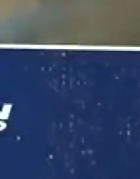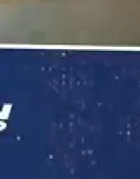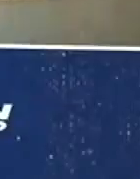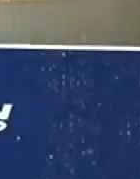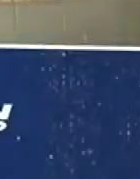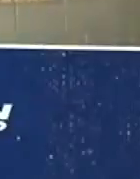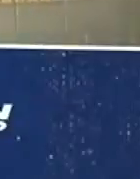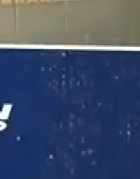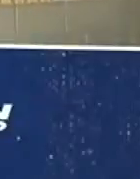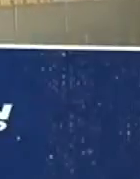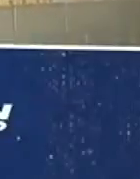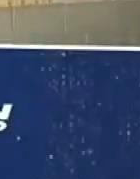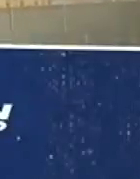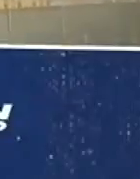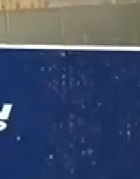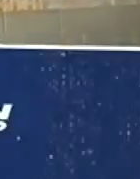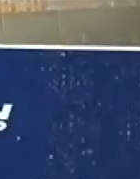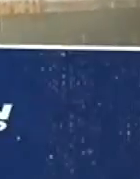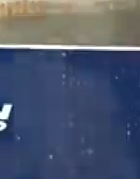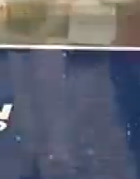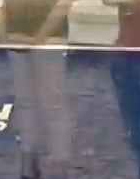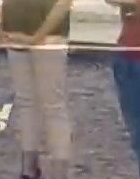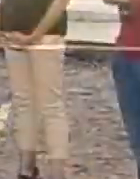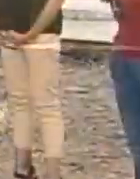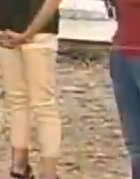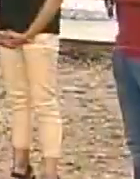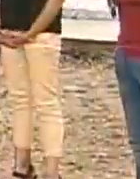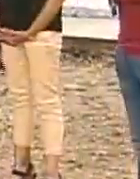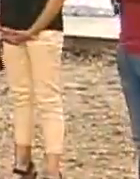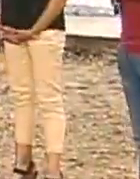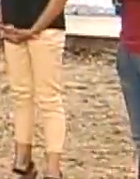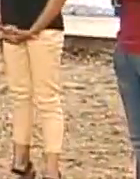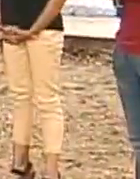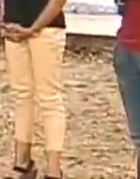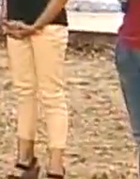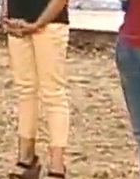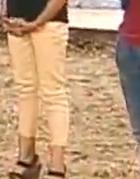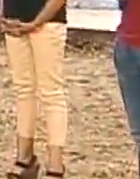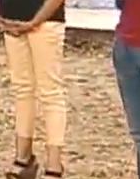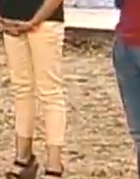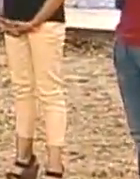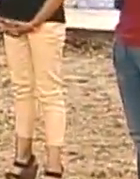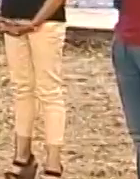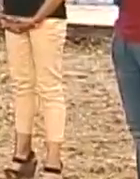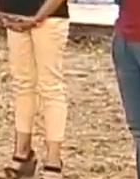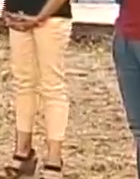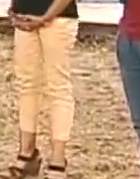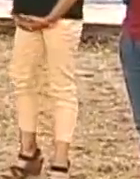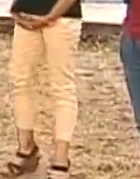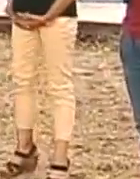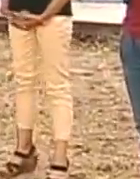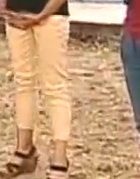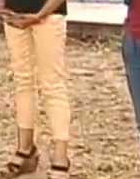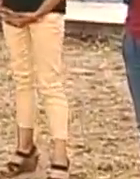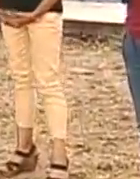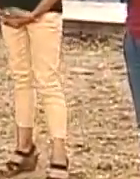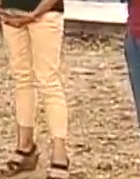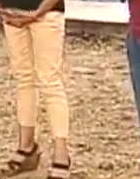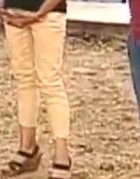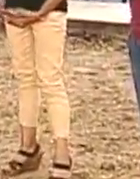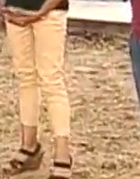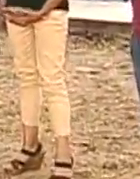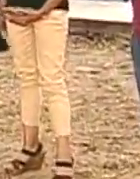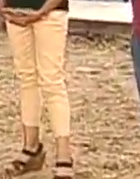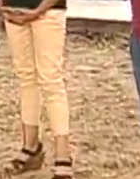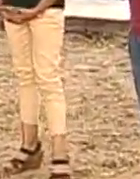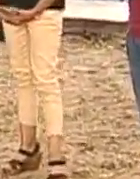Aquí un poquito nublado, con buen viento de lluvia. Aquí estamos precisamente en